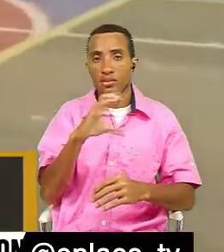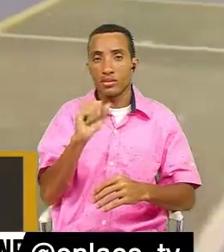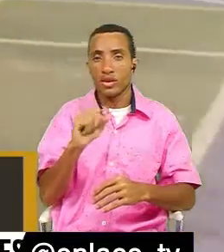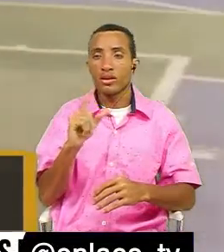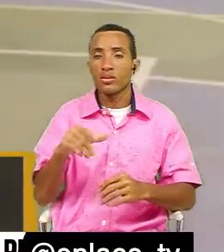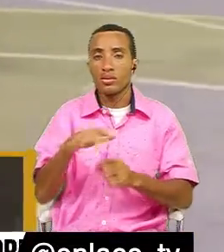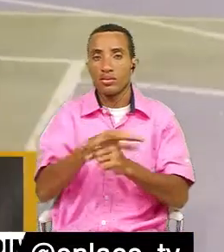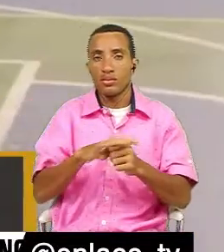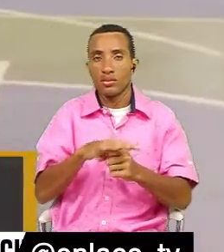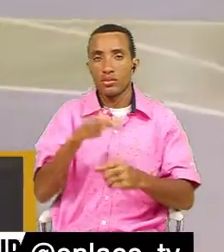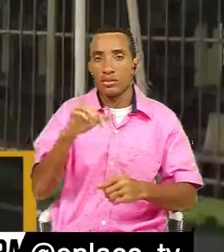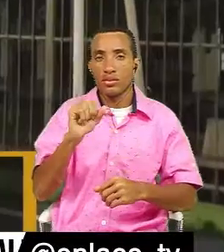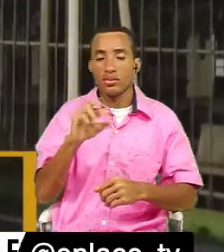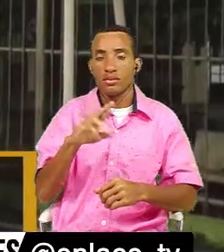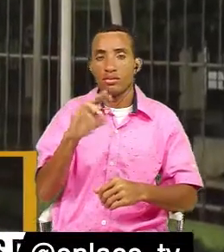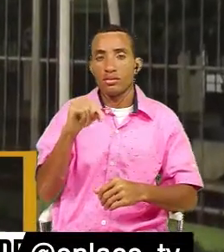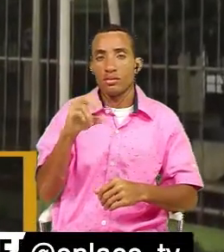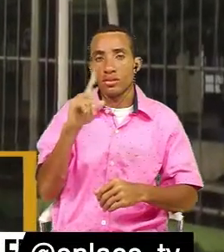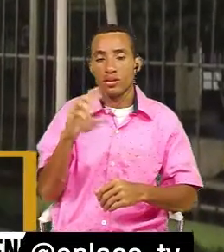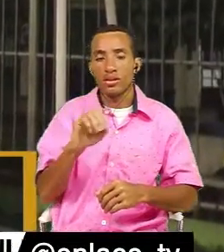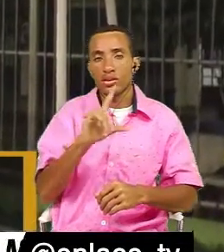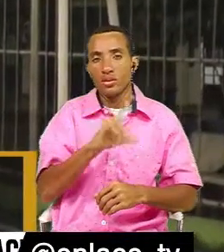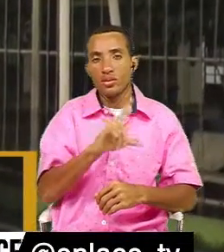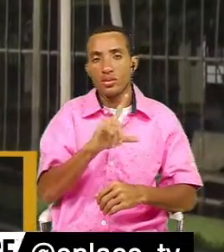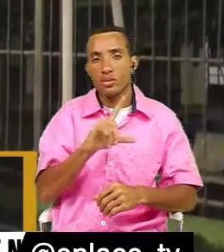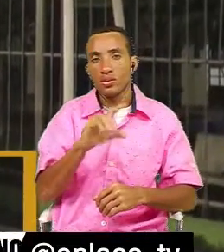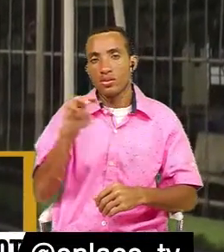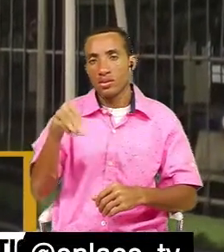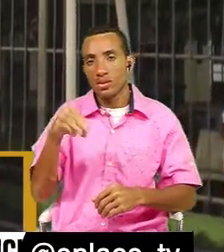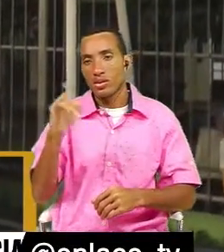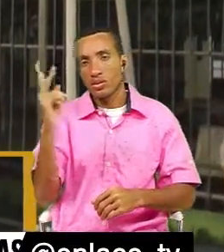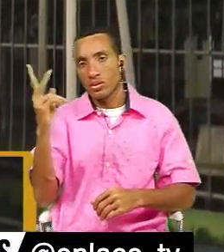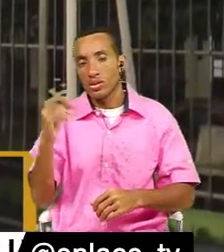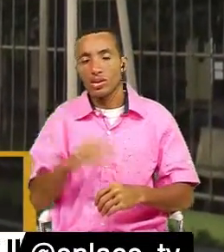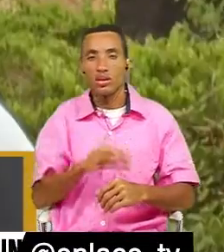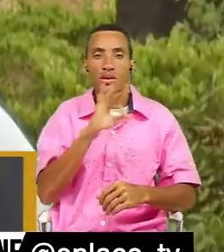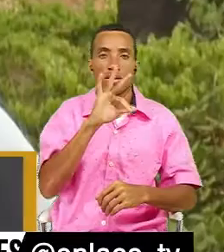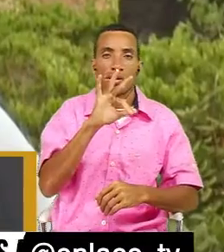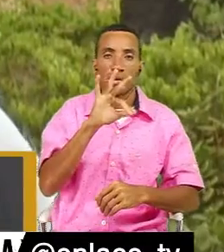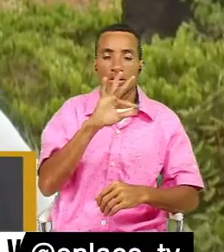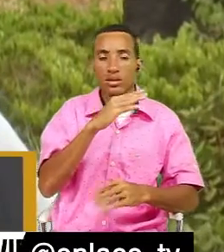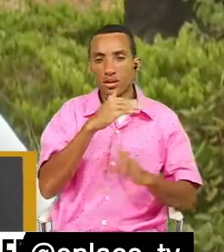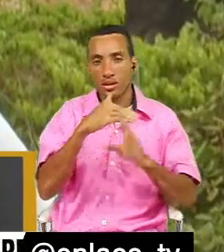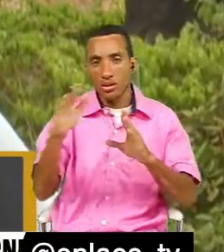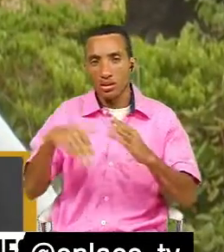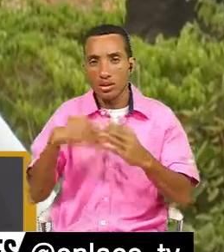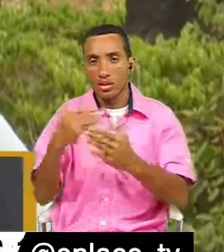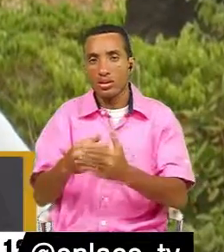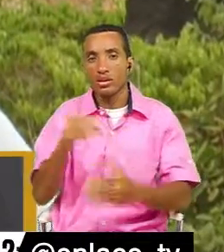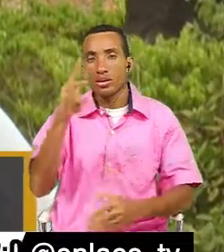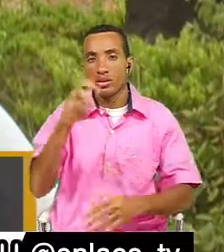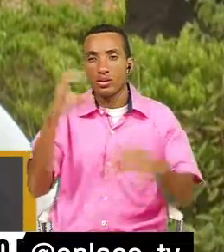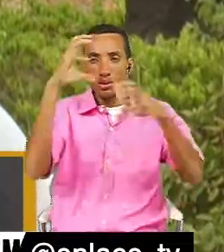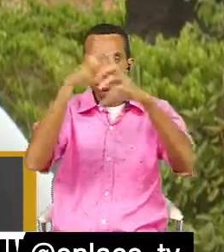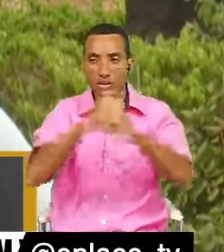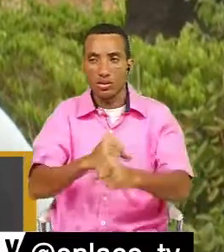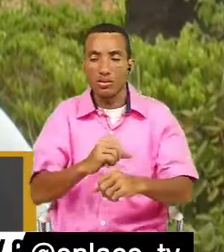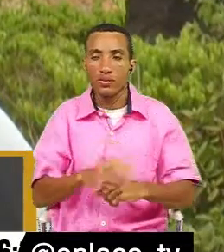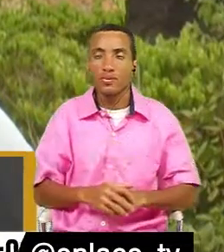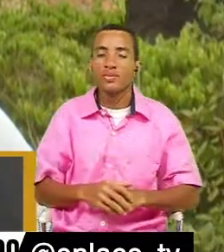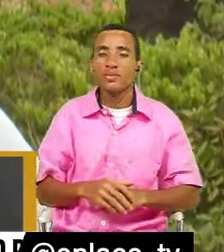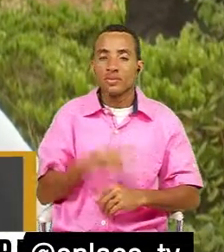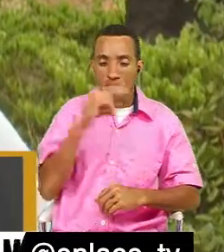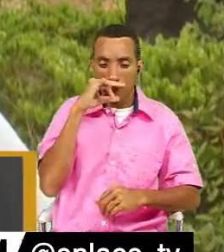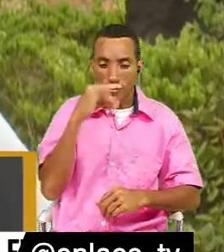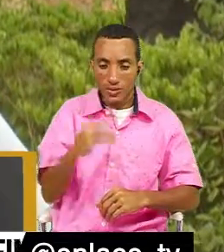días lunes, miércoles o viernes de 5:30 de la tarde a 8 de la noche. Estamos invitando a la comunidad en general, desde los niños de los 6 añitos